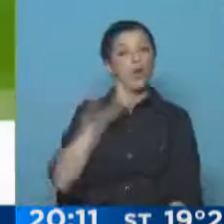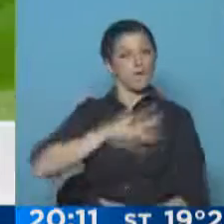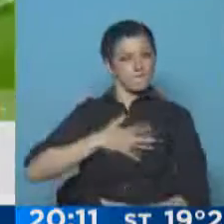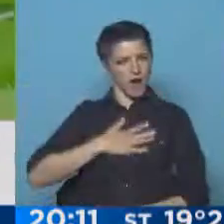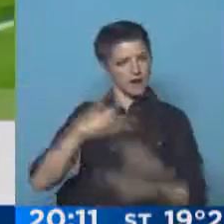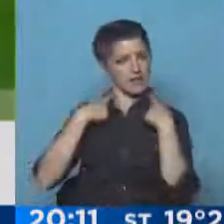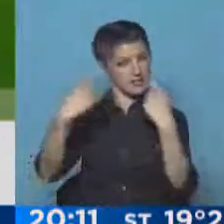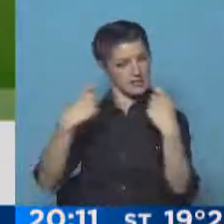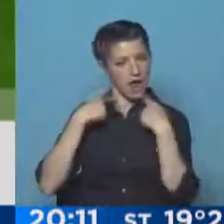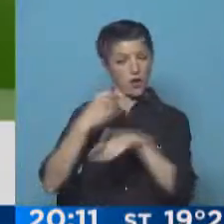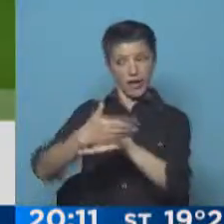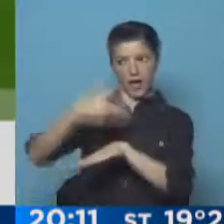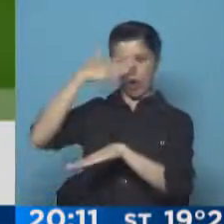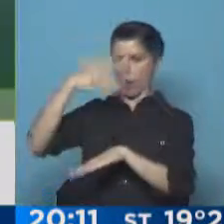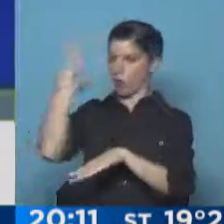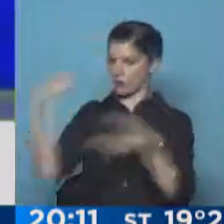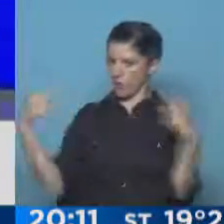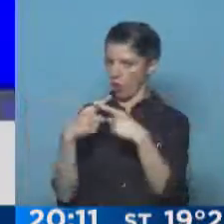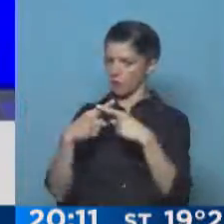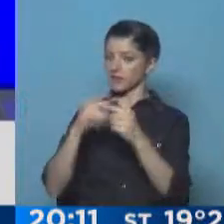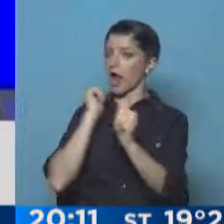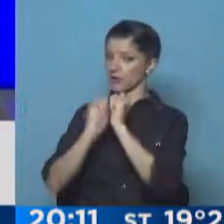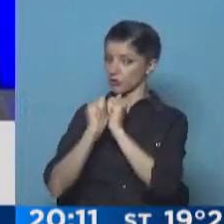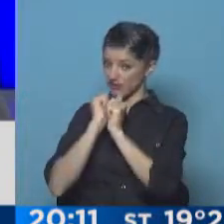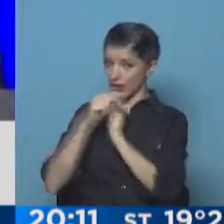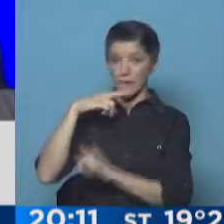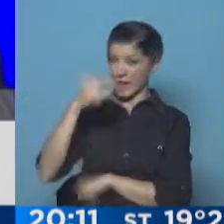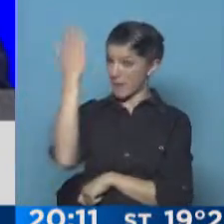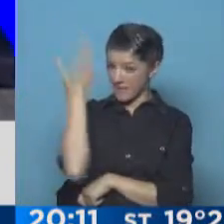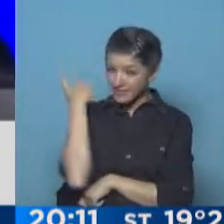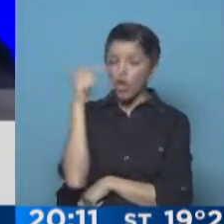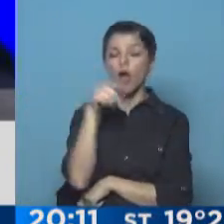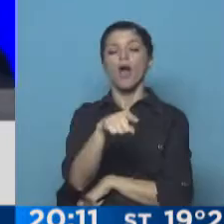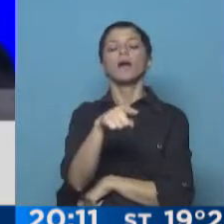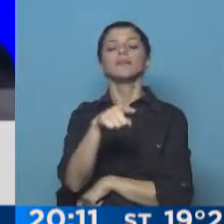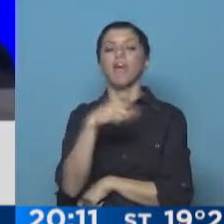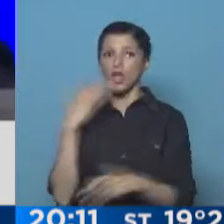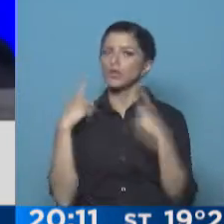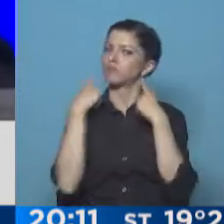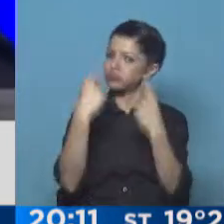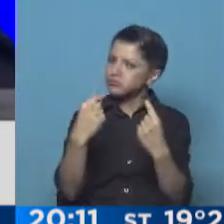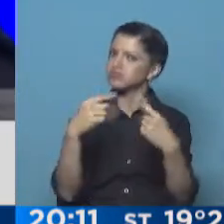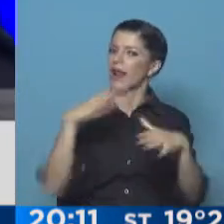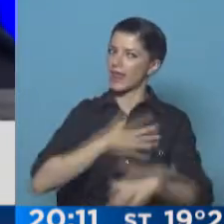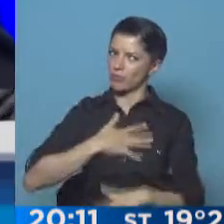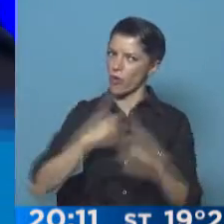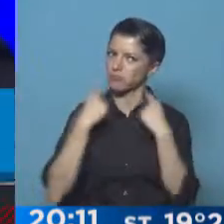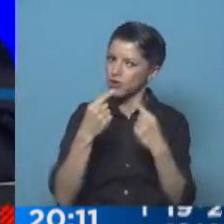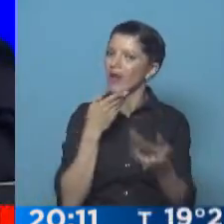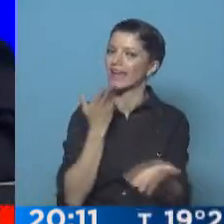el partido frente a Rosario Central por la Copa Argentina el viernes pasado, y también en la última fecha cuando no pudieron ganar.